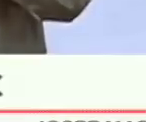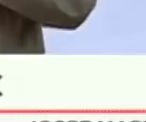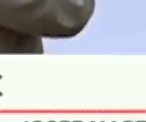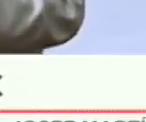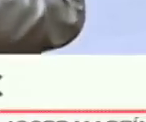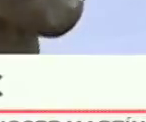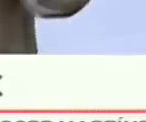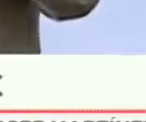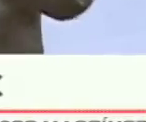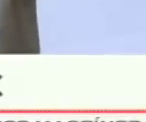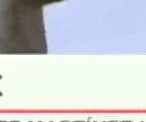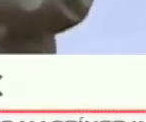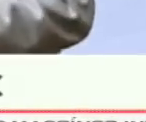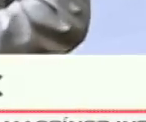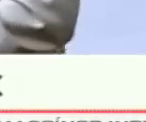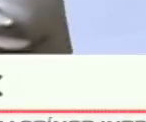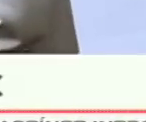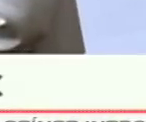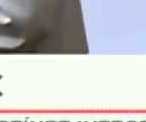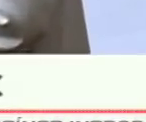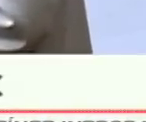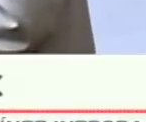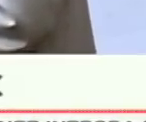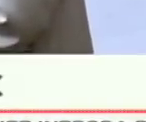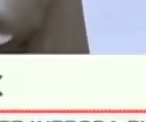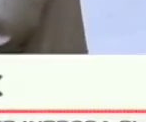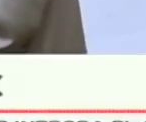ustedes no saben, por eso ando vestido así. Yo no me visto así para venir para acá.